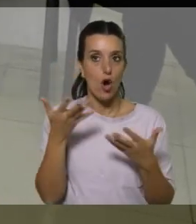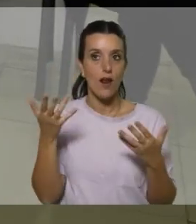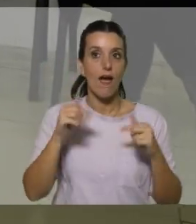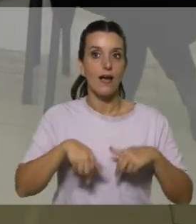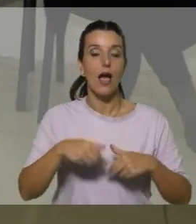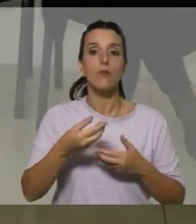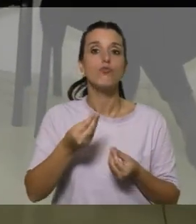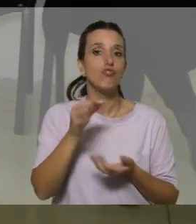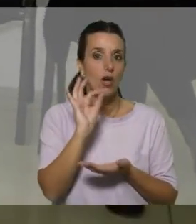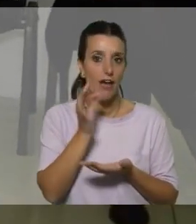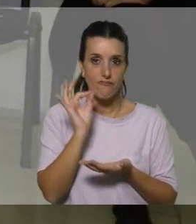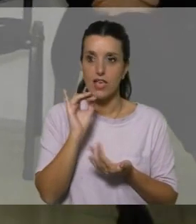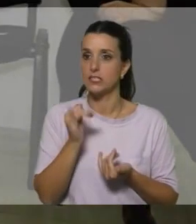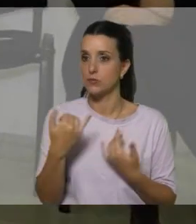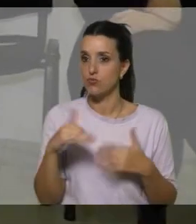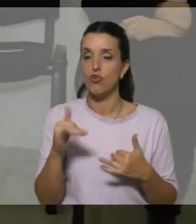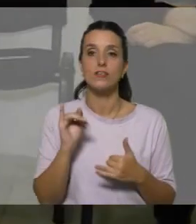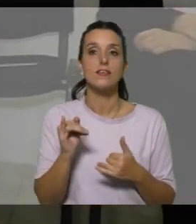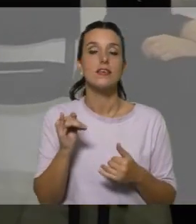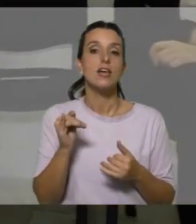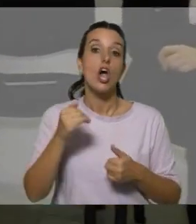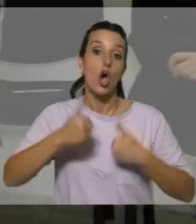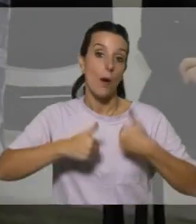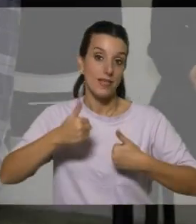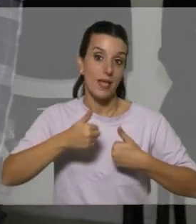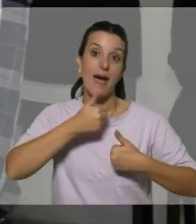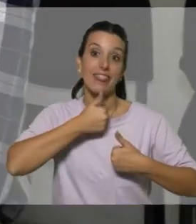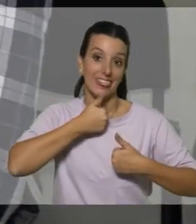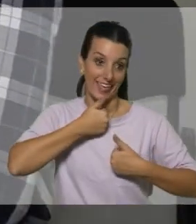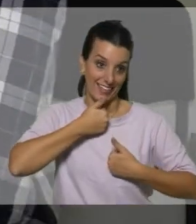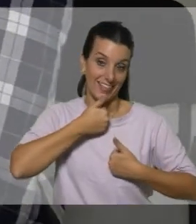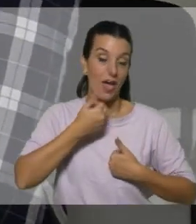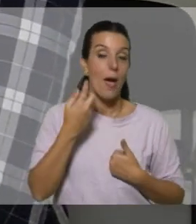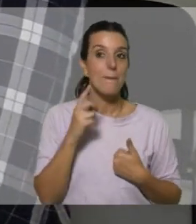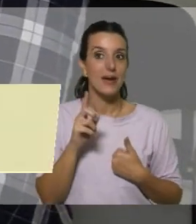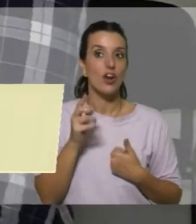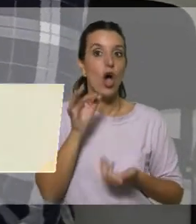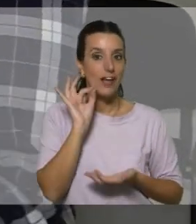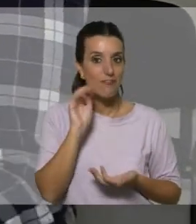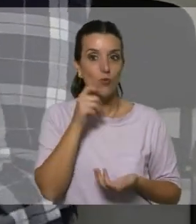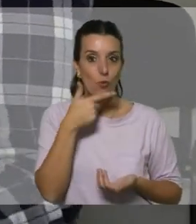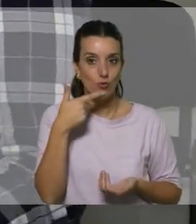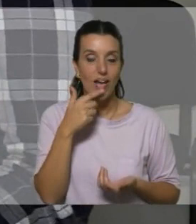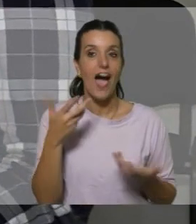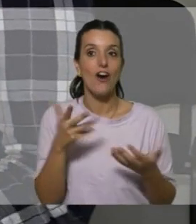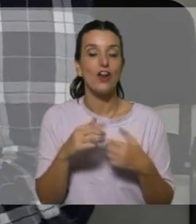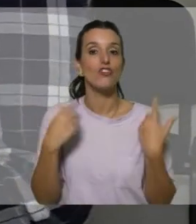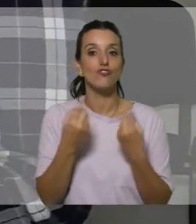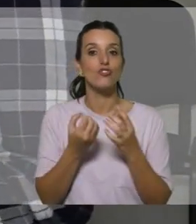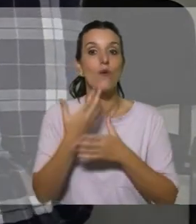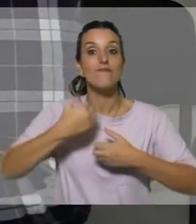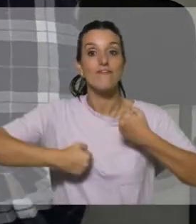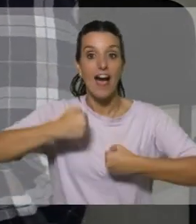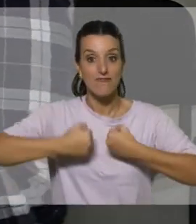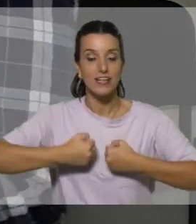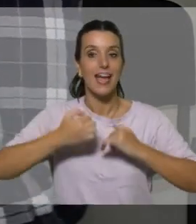un buen consumo de café, obviamente que competimos con el mate, pero tenemos nuestro lugar, y nosotros ahora con esta nueva planta, si